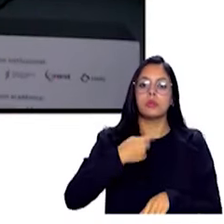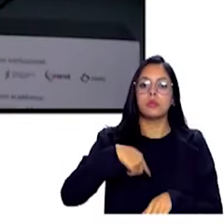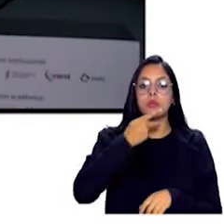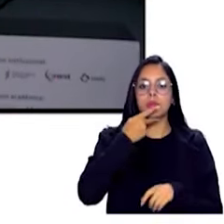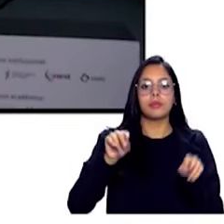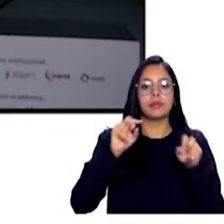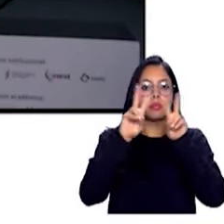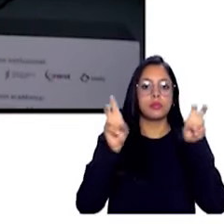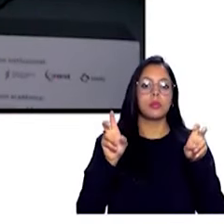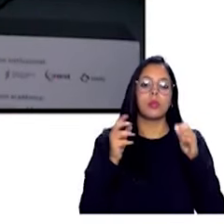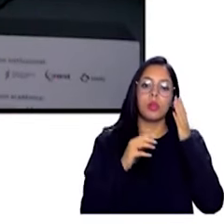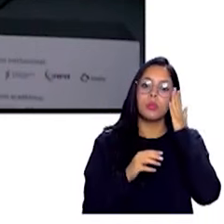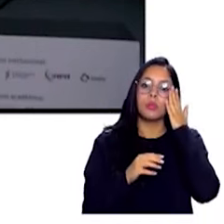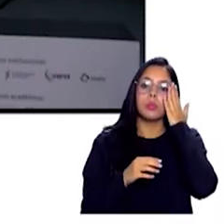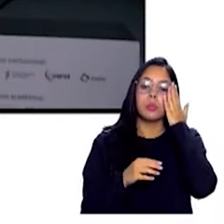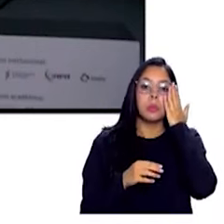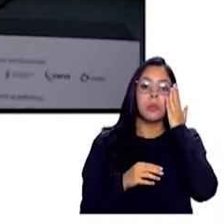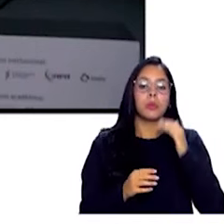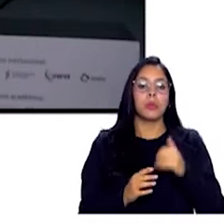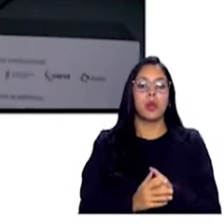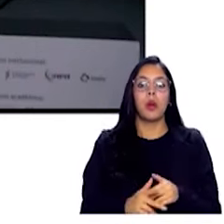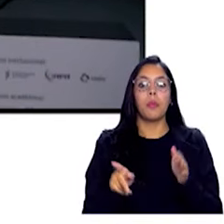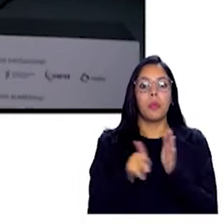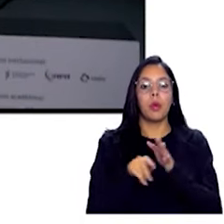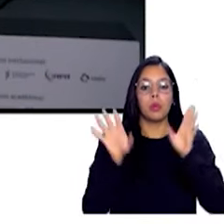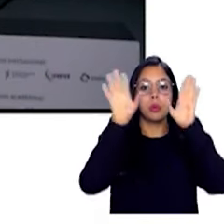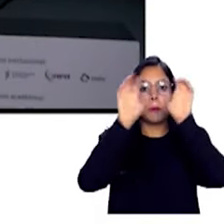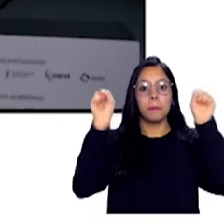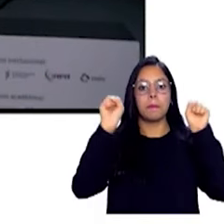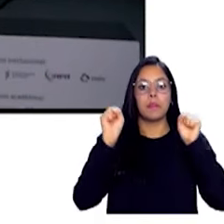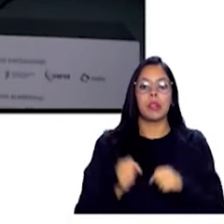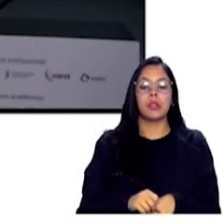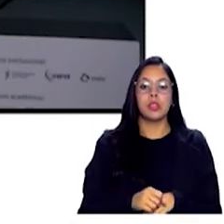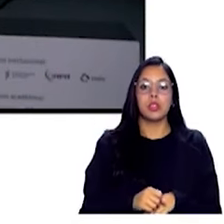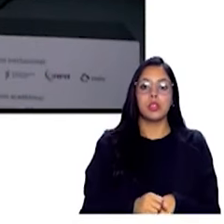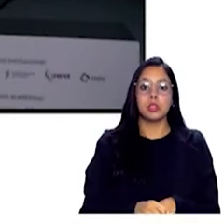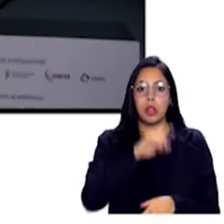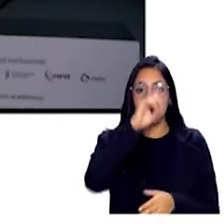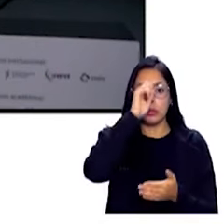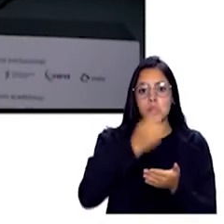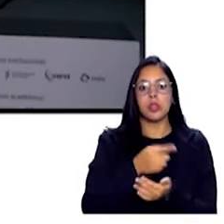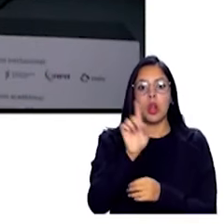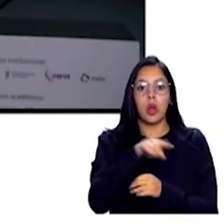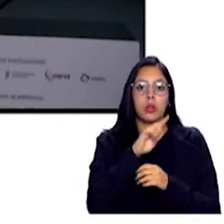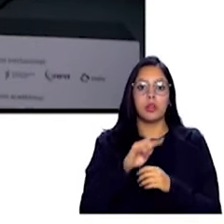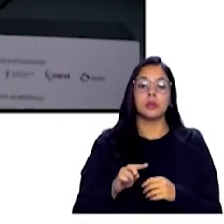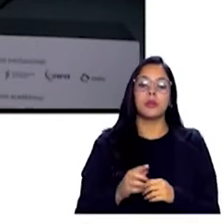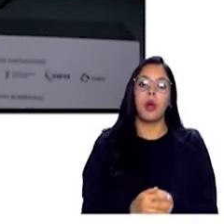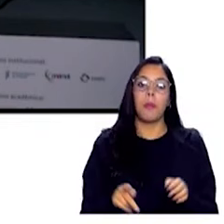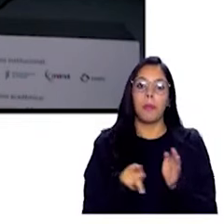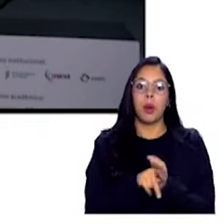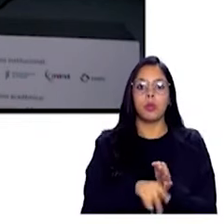fundamentalmente vinculando exponiendo la situación de la jurisdicción penal la